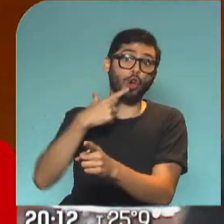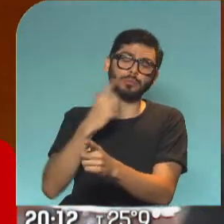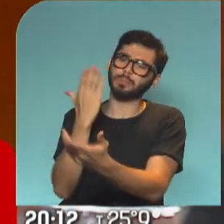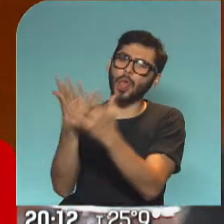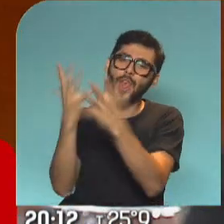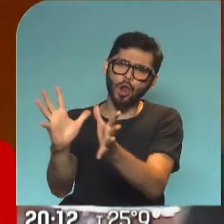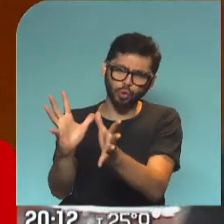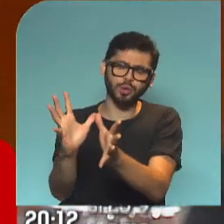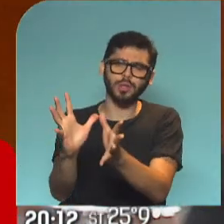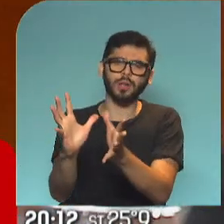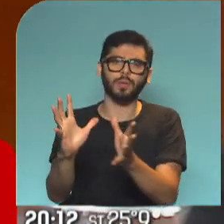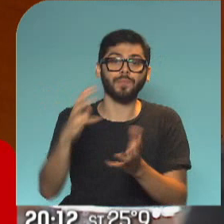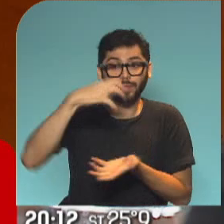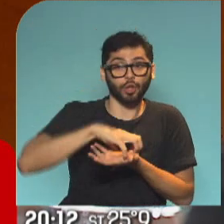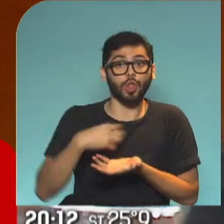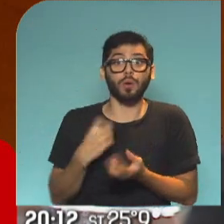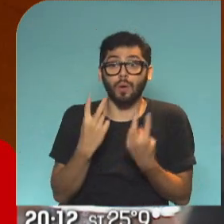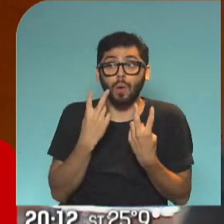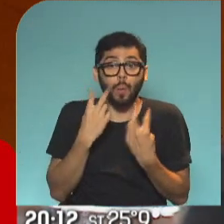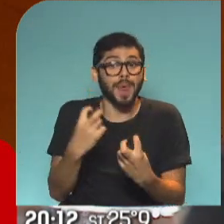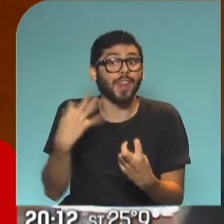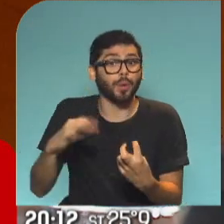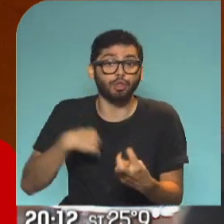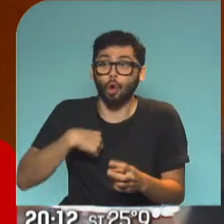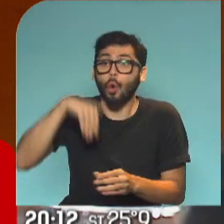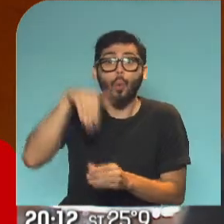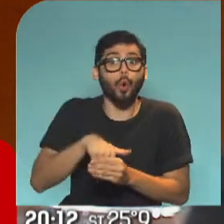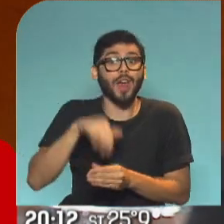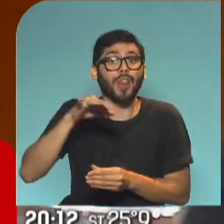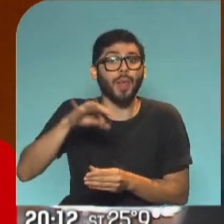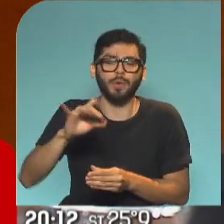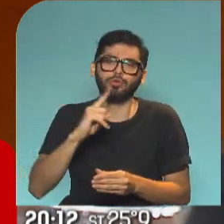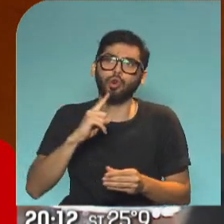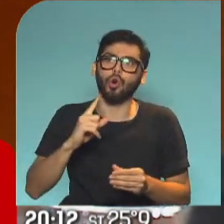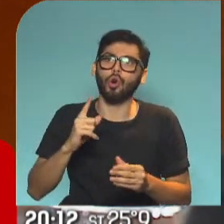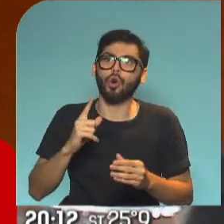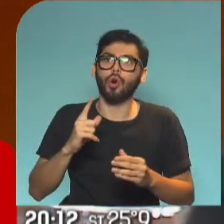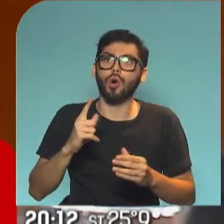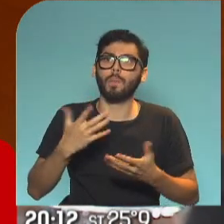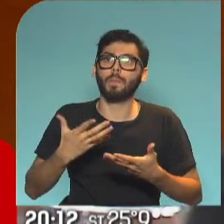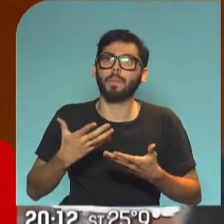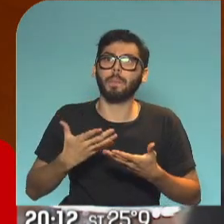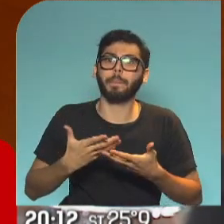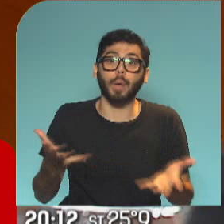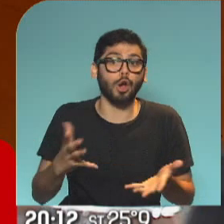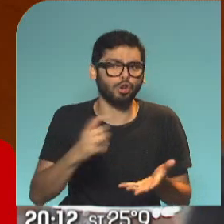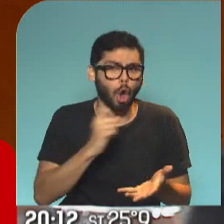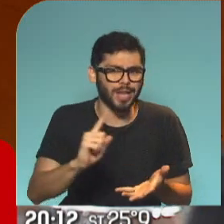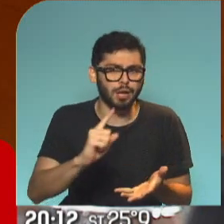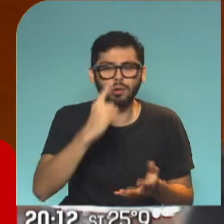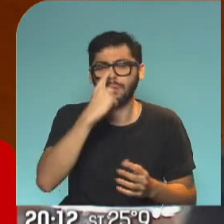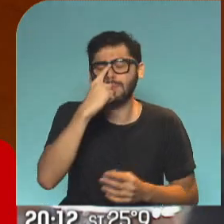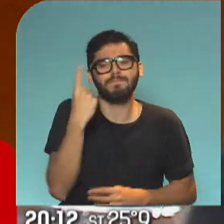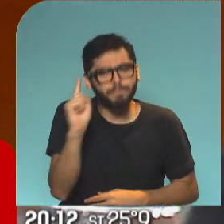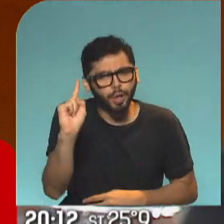investigar el consejo a mí me va a tocar votar con lo cual no quiero hacer algún adelanto sobre exposiciones pero sí creo que